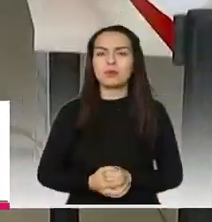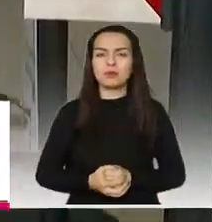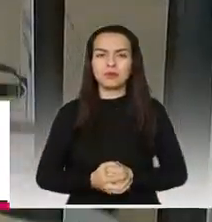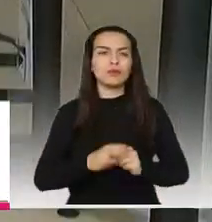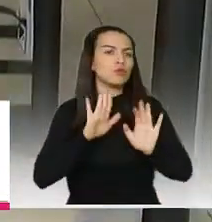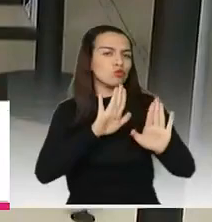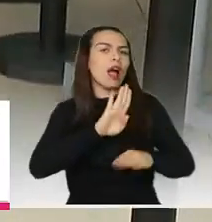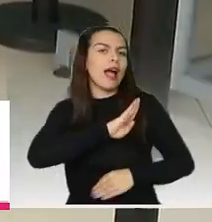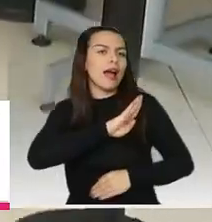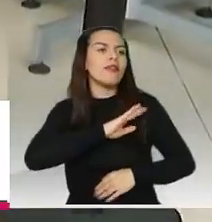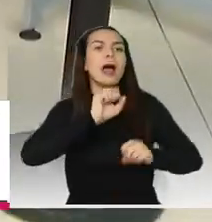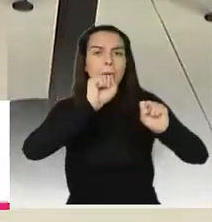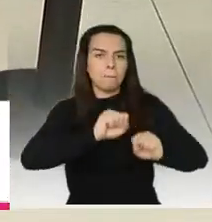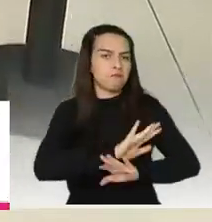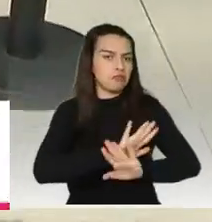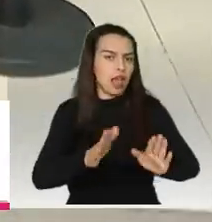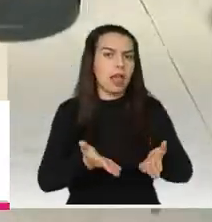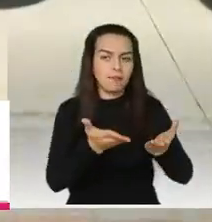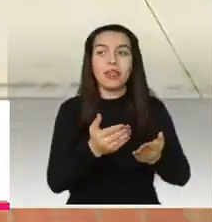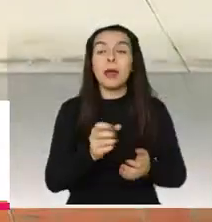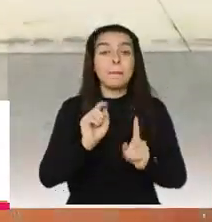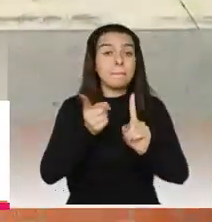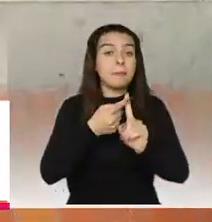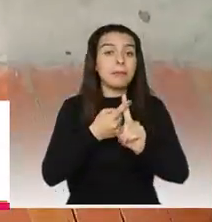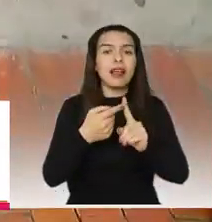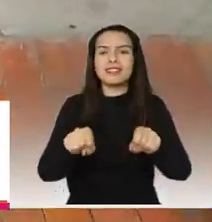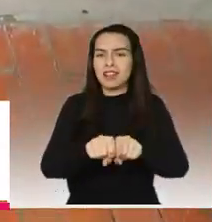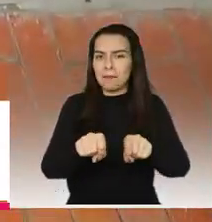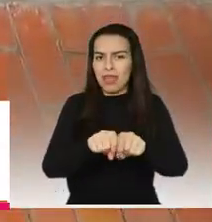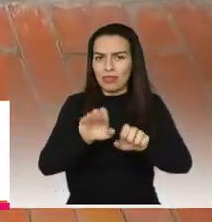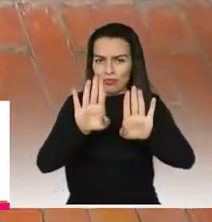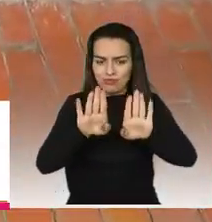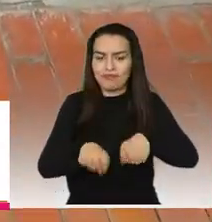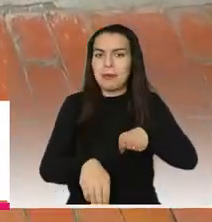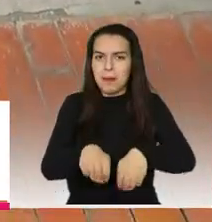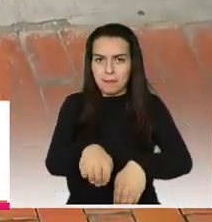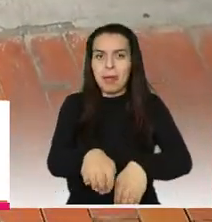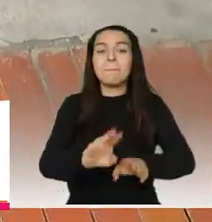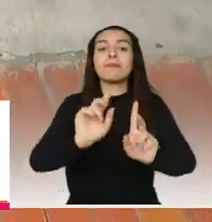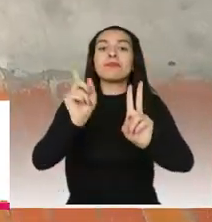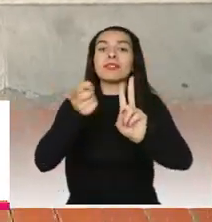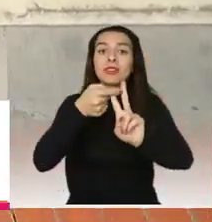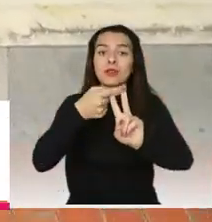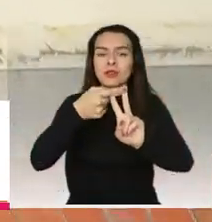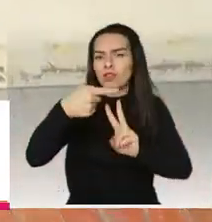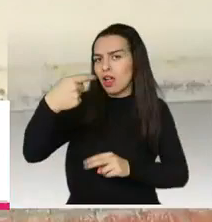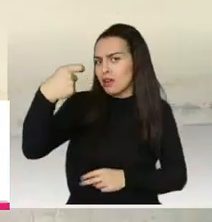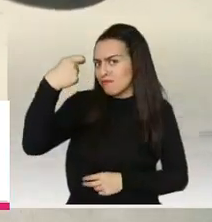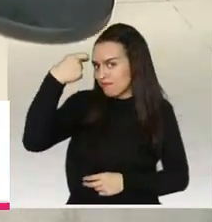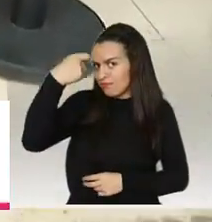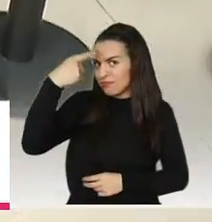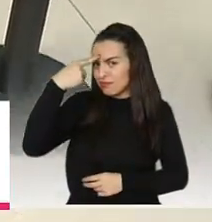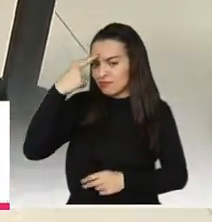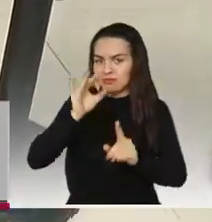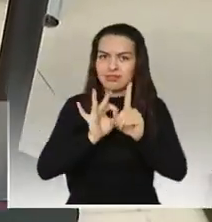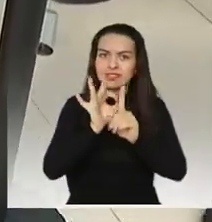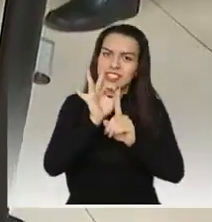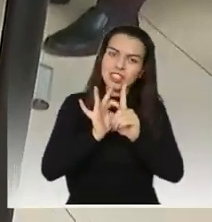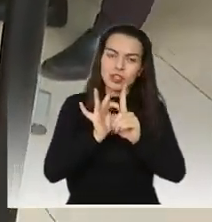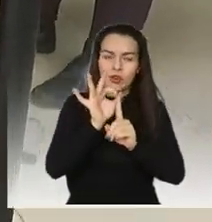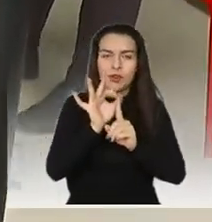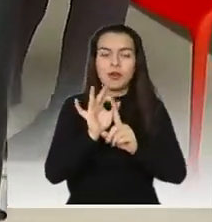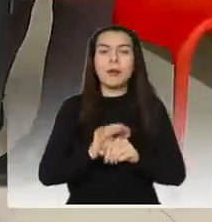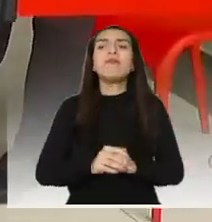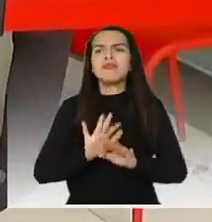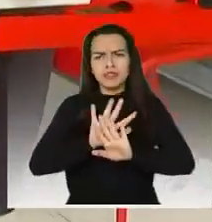entonces, desinfección de zapatos, aquí toma la temperatura. Ya nosotros previamente nos han tomado los datos para la visita a